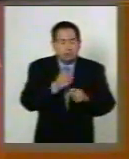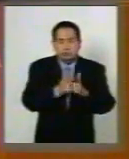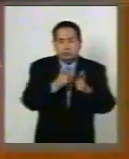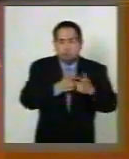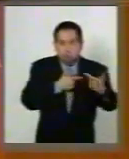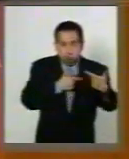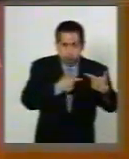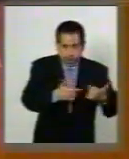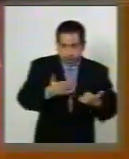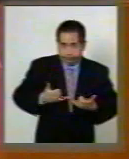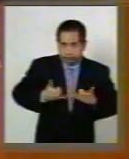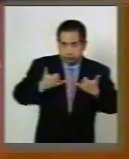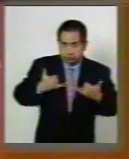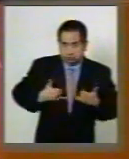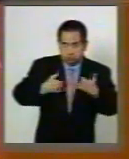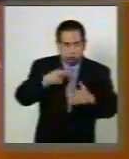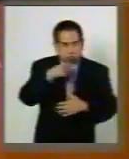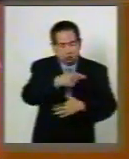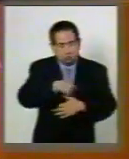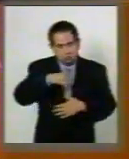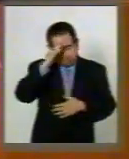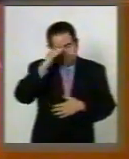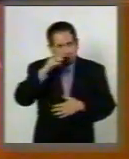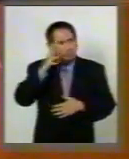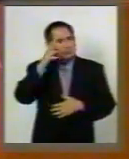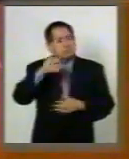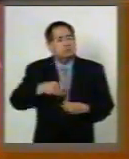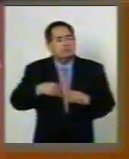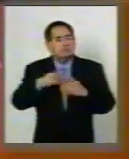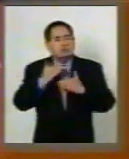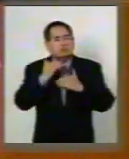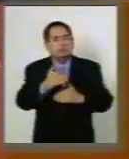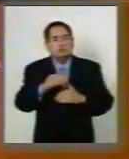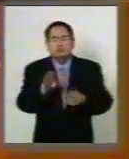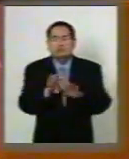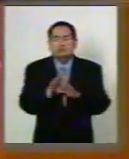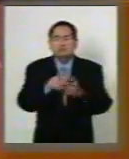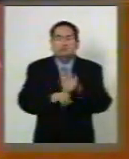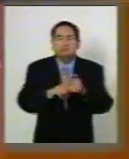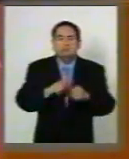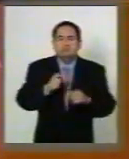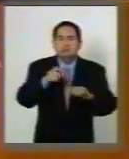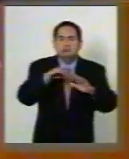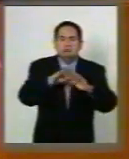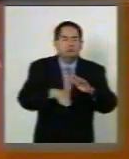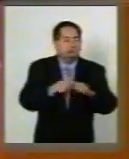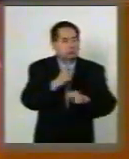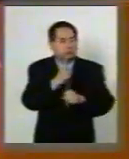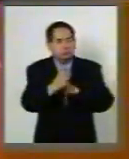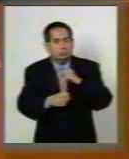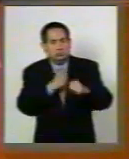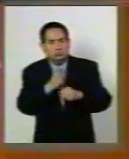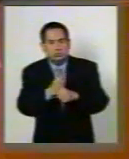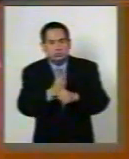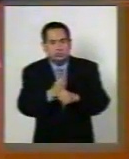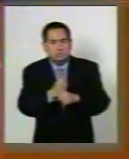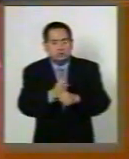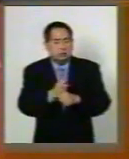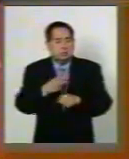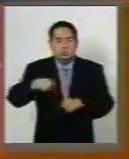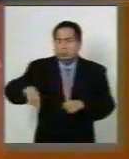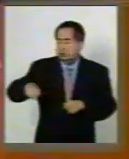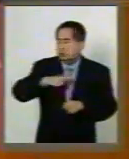de jóvenes tiene una esperanza de vida menor a un año de la que